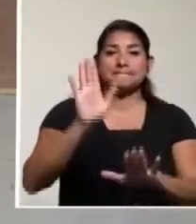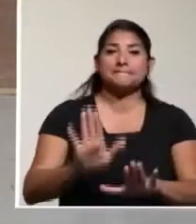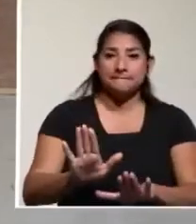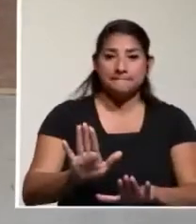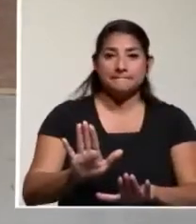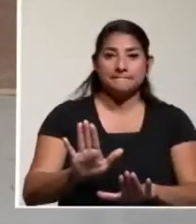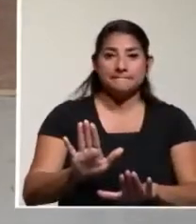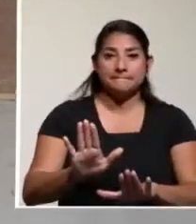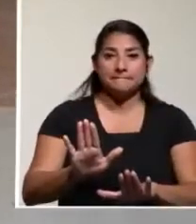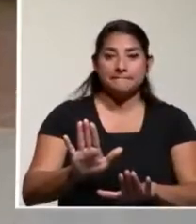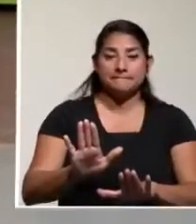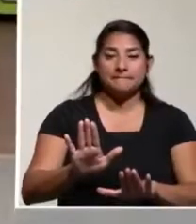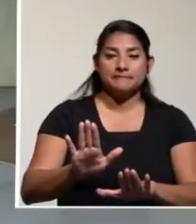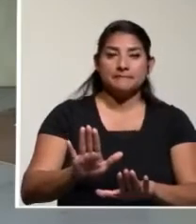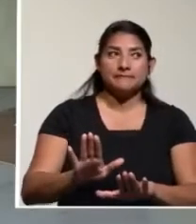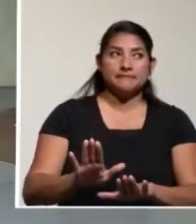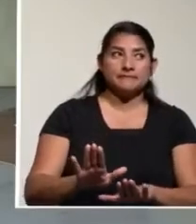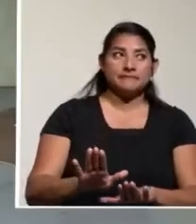¡Estatua!